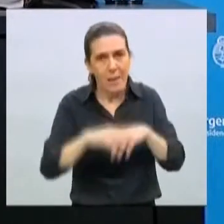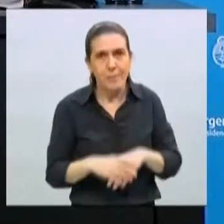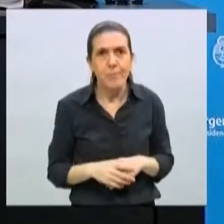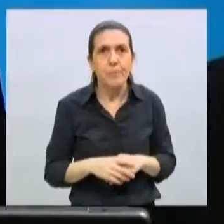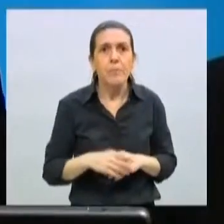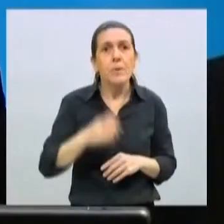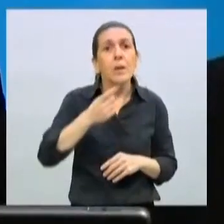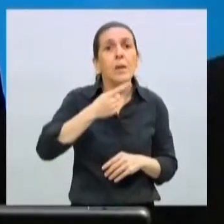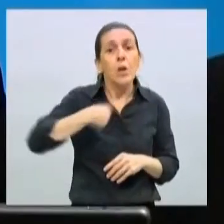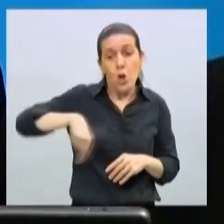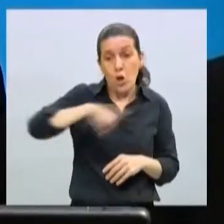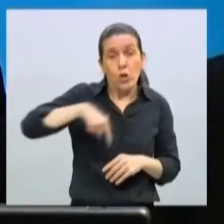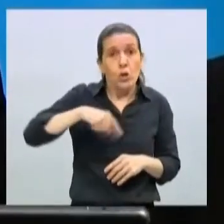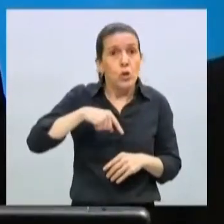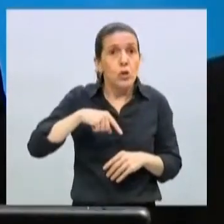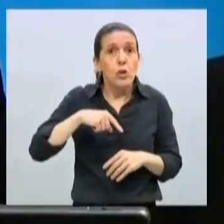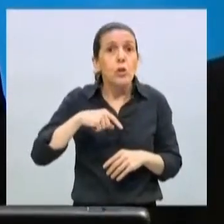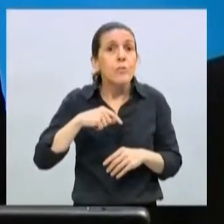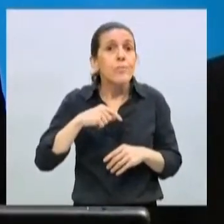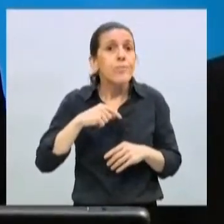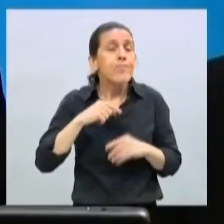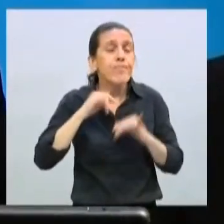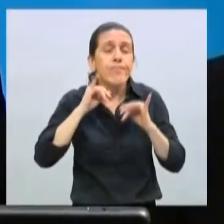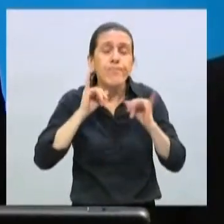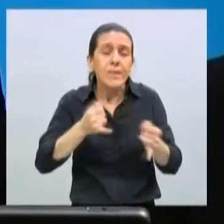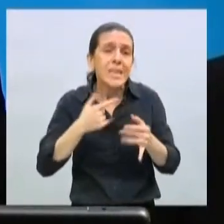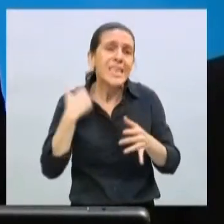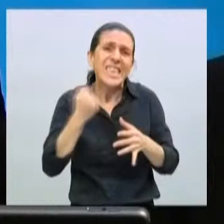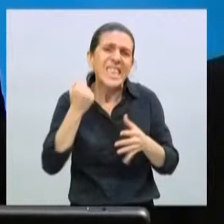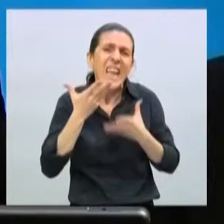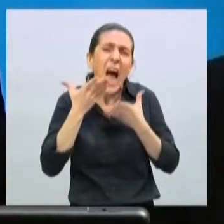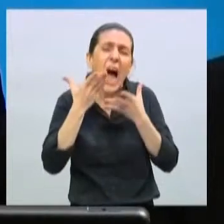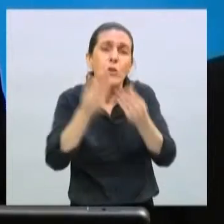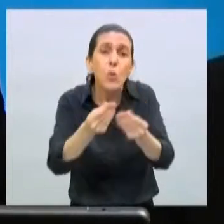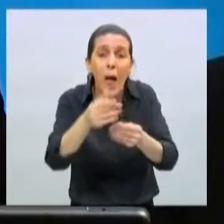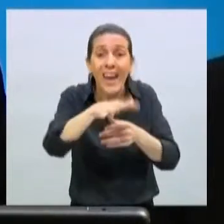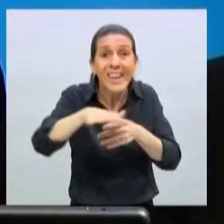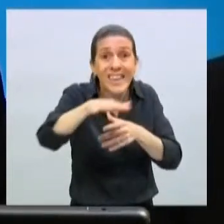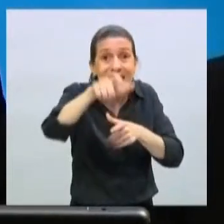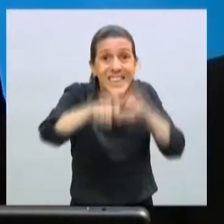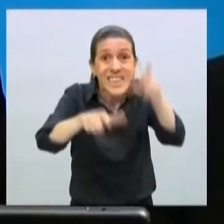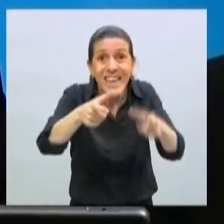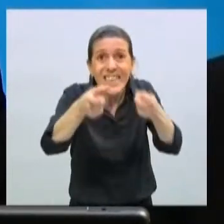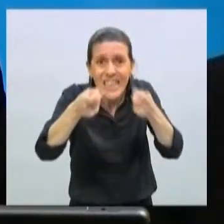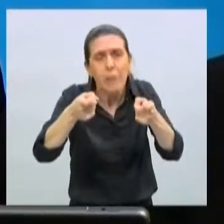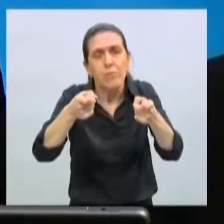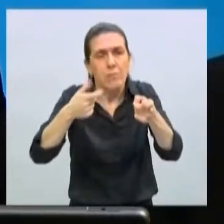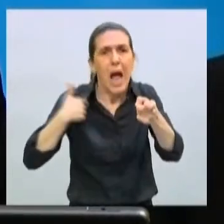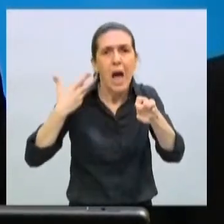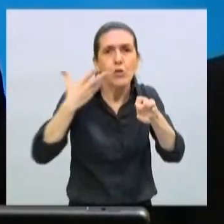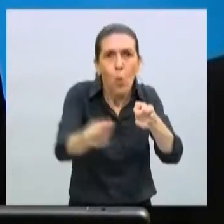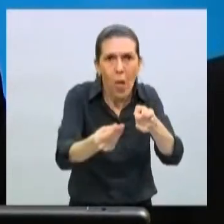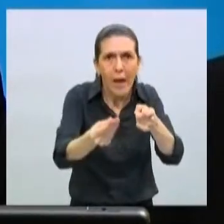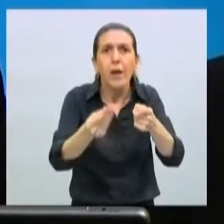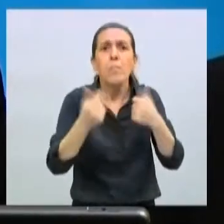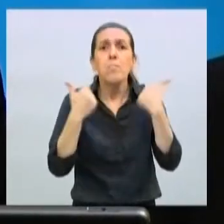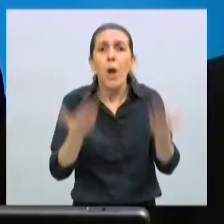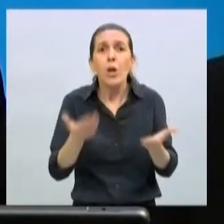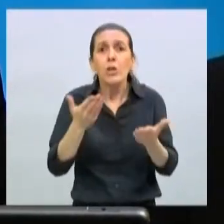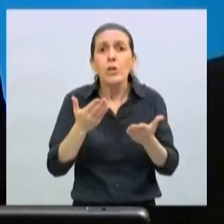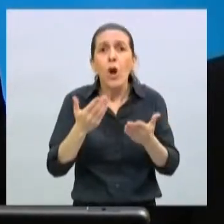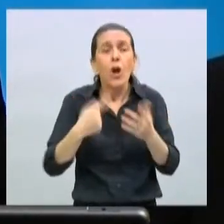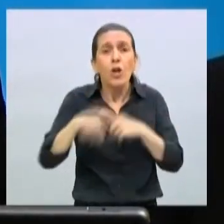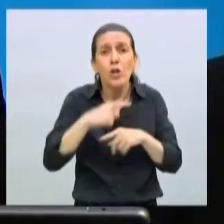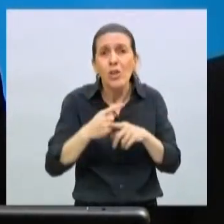Nosotros queremos llevar la ayuda allí donde la ayuda es necesaria. Y por lo tanto hemos hecho algo que nunca se